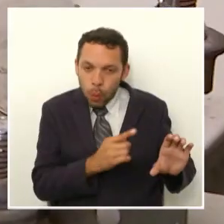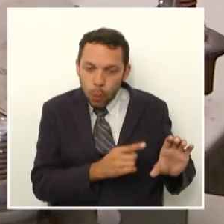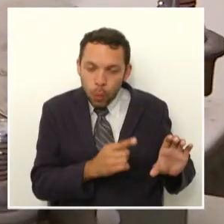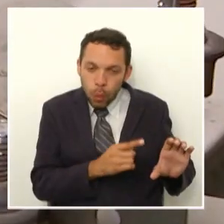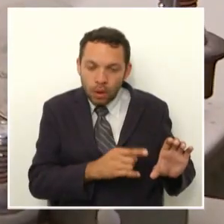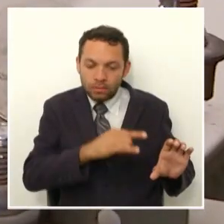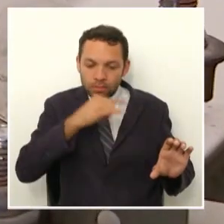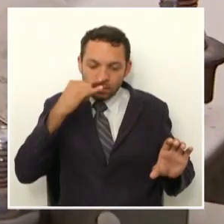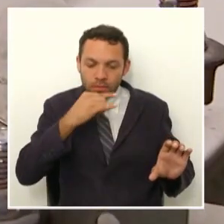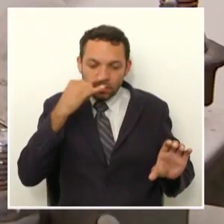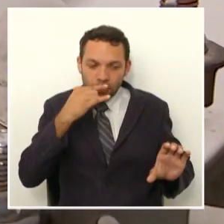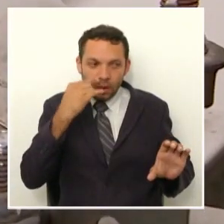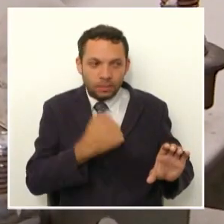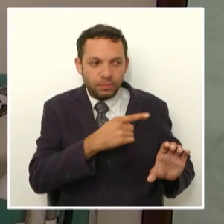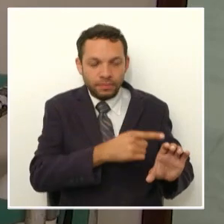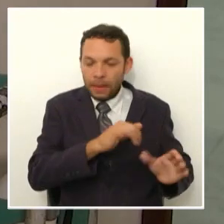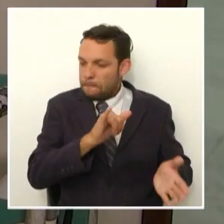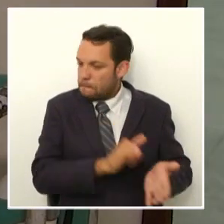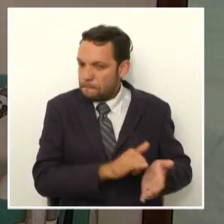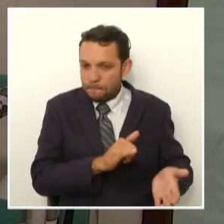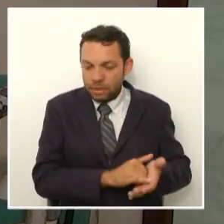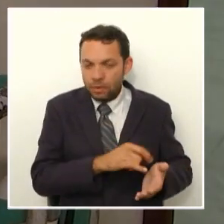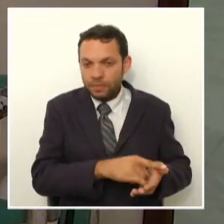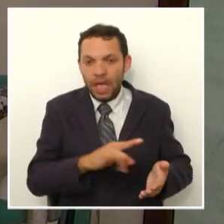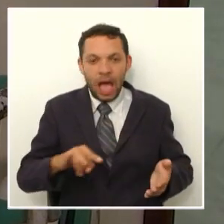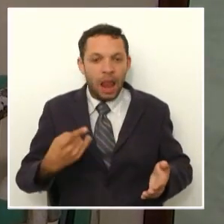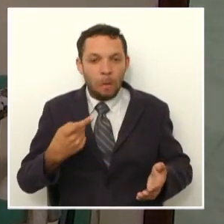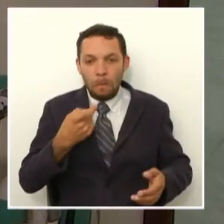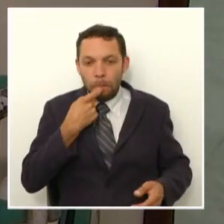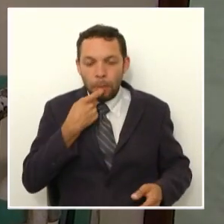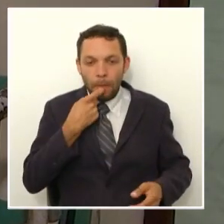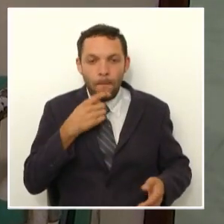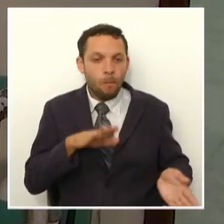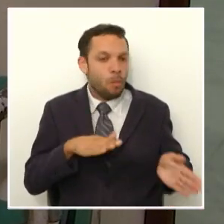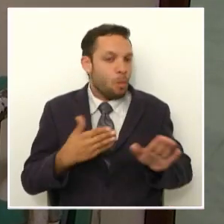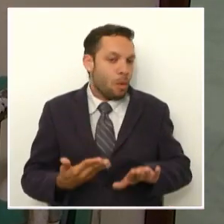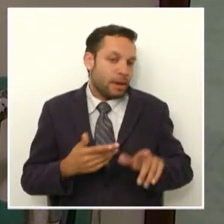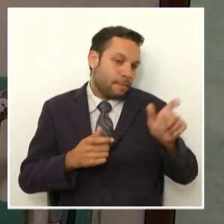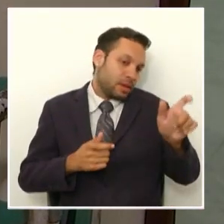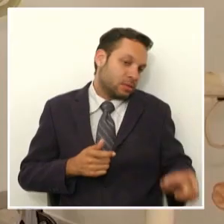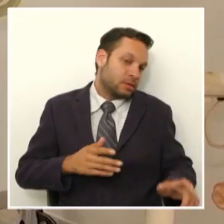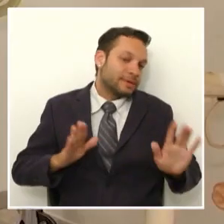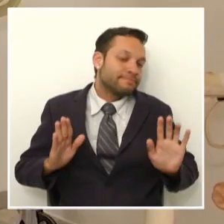podía fallar. ¿Y era con un equipo de estos? No, si fallaba se moría el paciente porque no podía respirar.